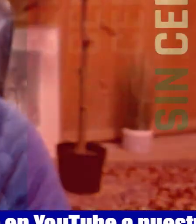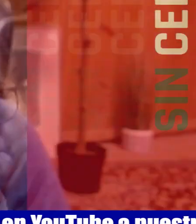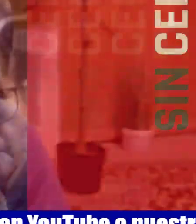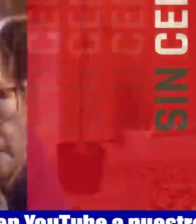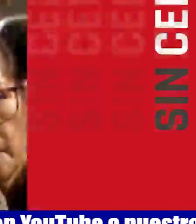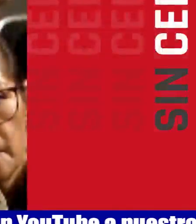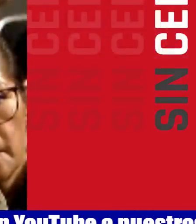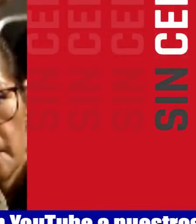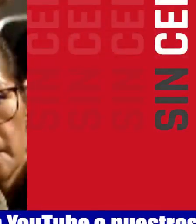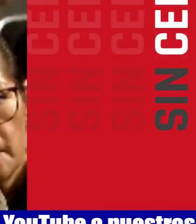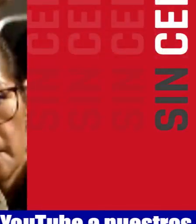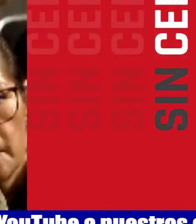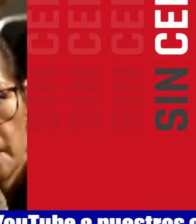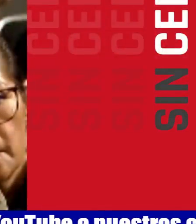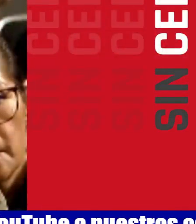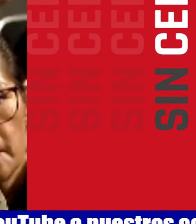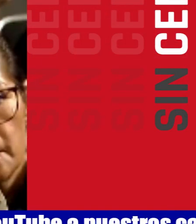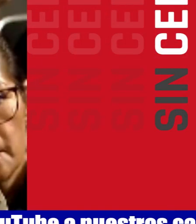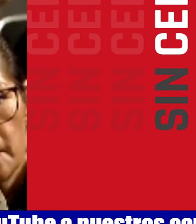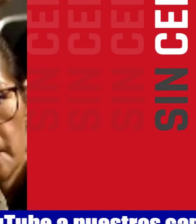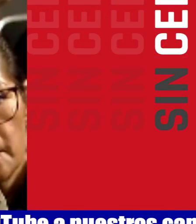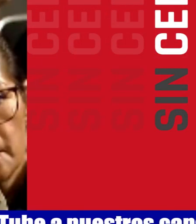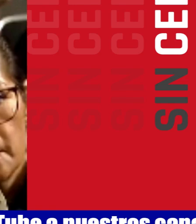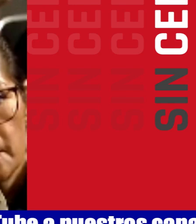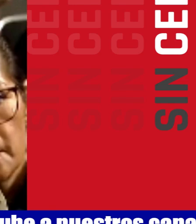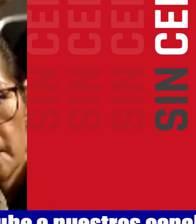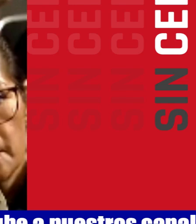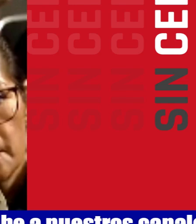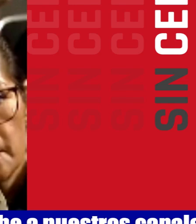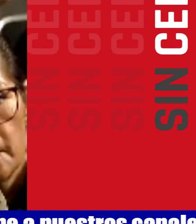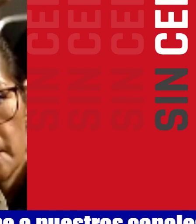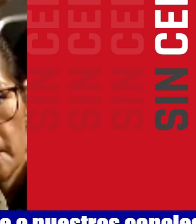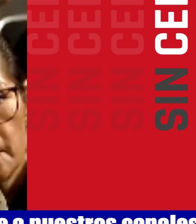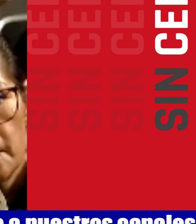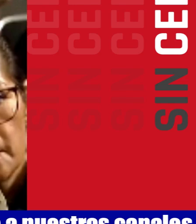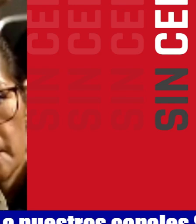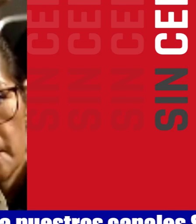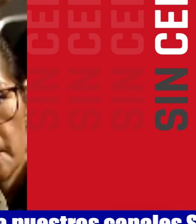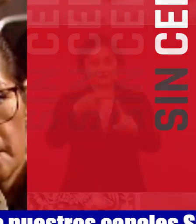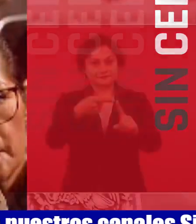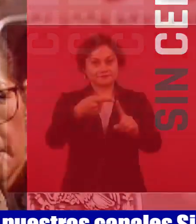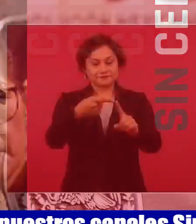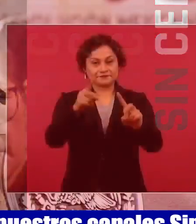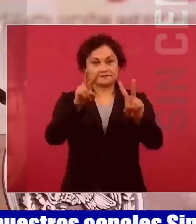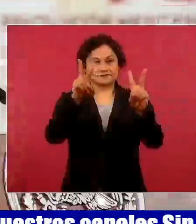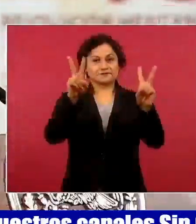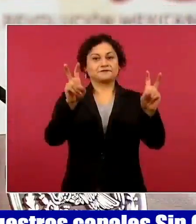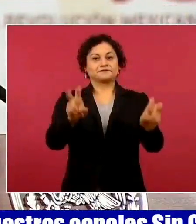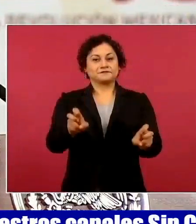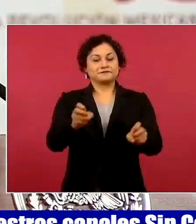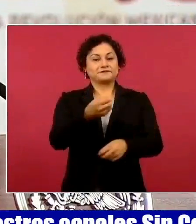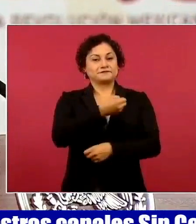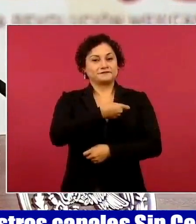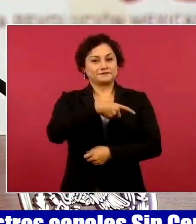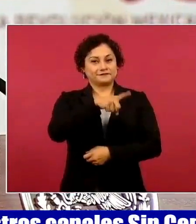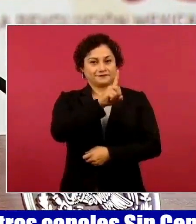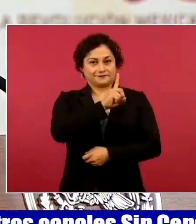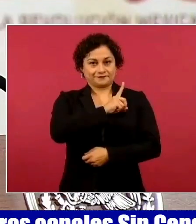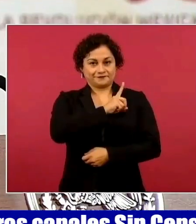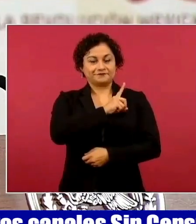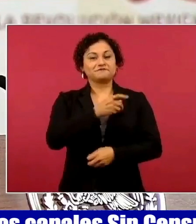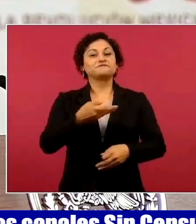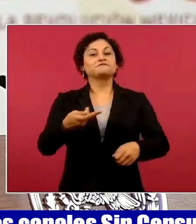en la crisis de Perú y le cuestionó directamente si está interfiriendo. El presidente le dijo que no acaban de dar a conocer